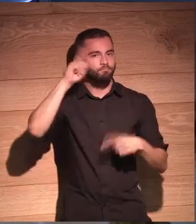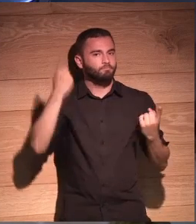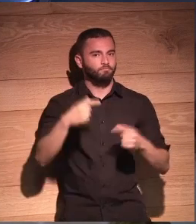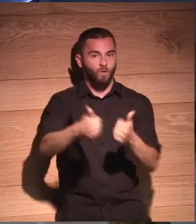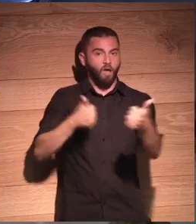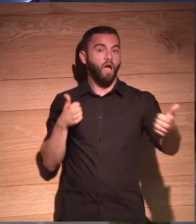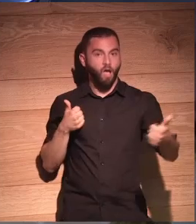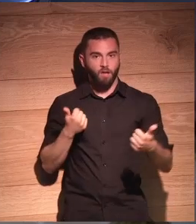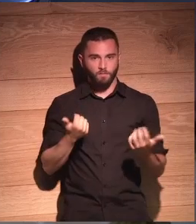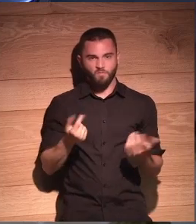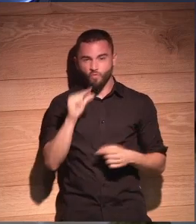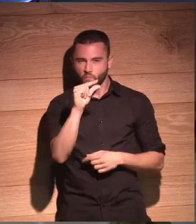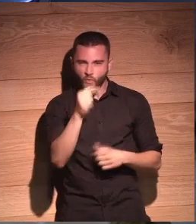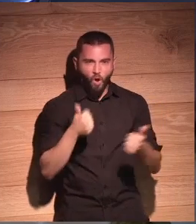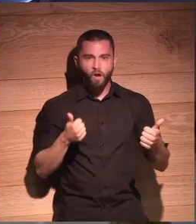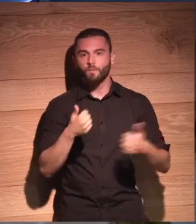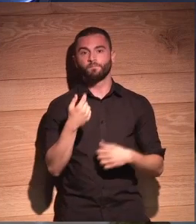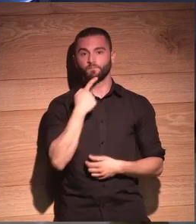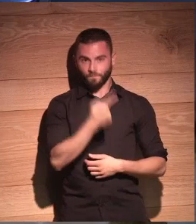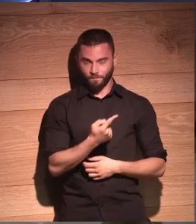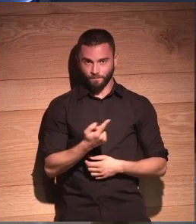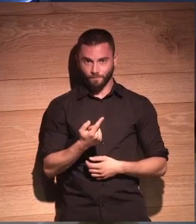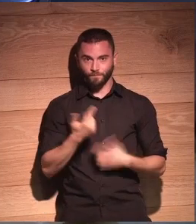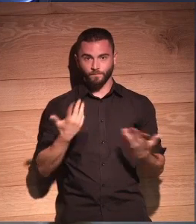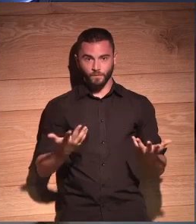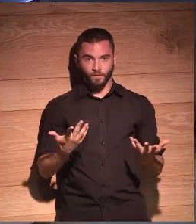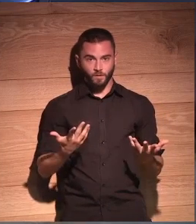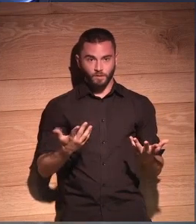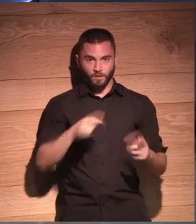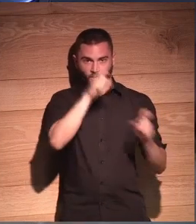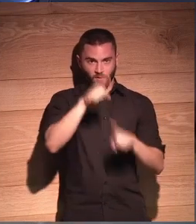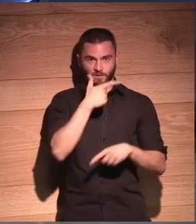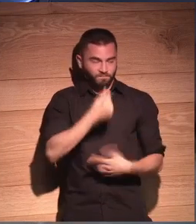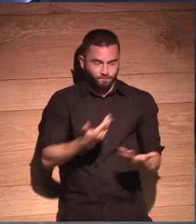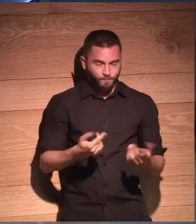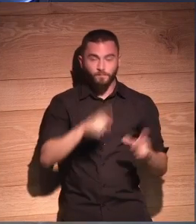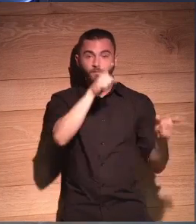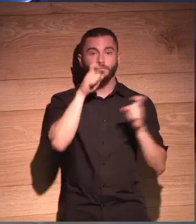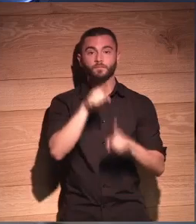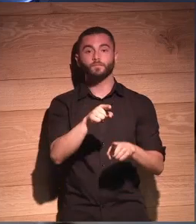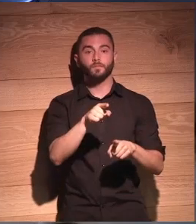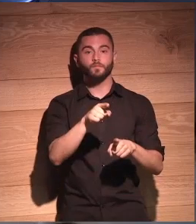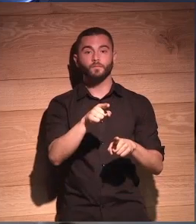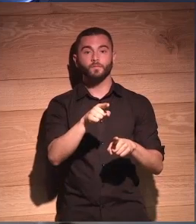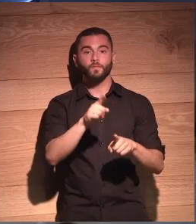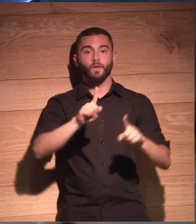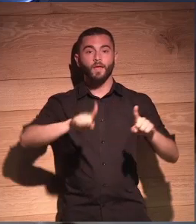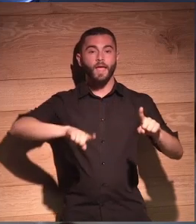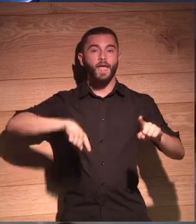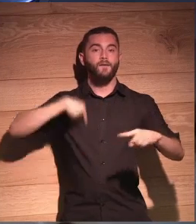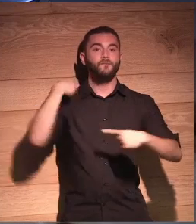muy atrás, ¿no? Pero un poquito, digo. Entonces, sencillamente la pregunta es los